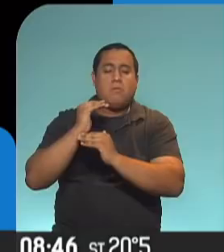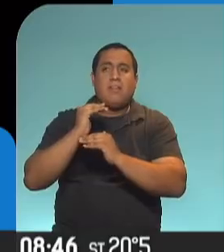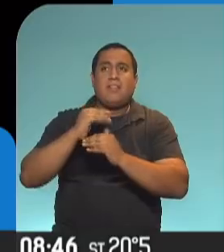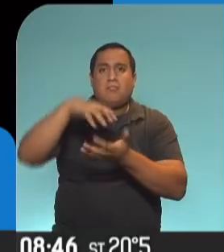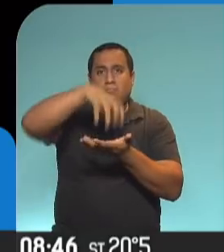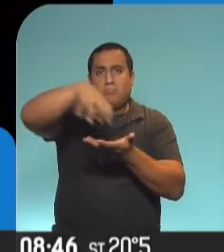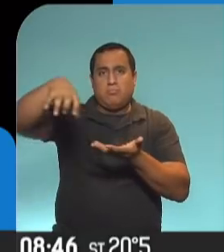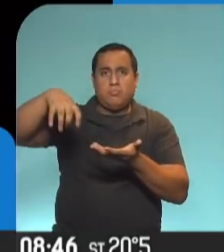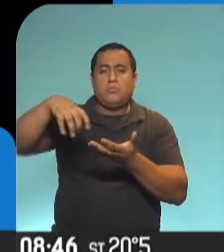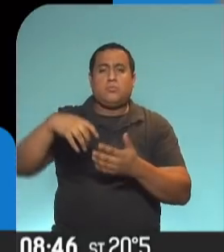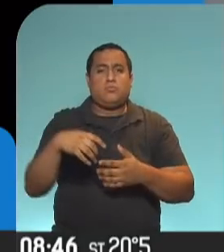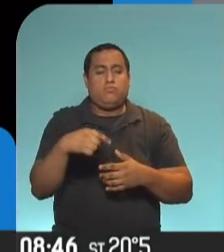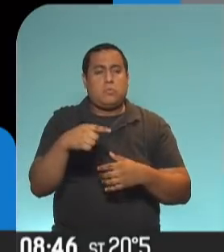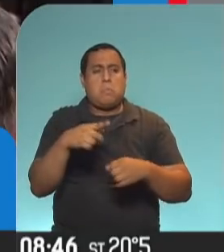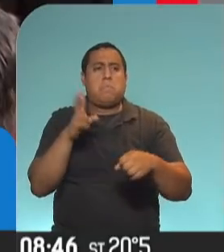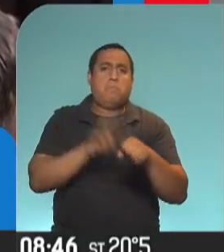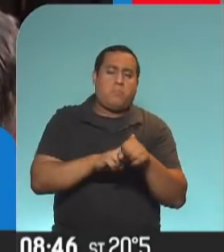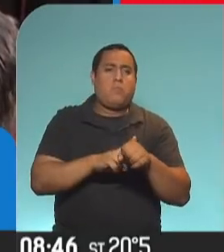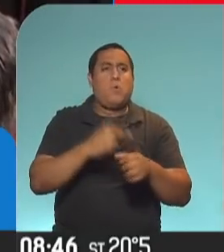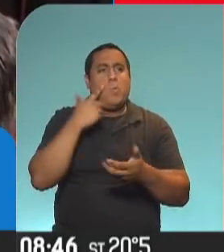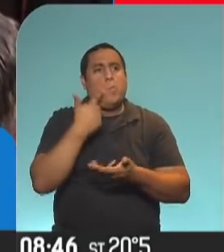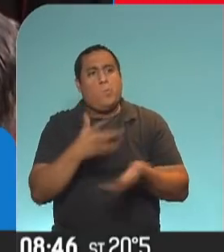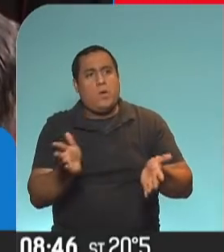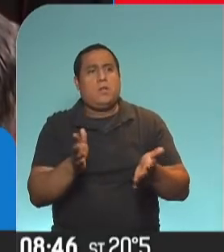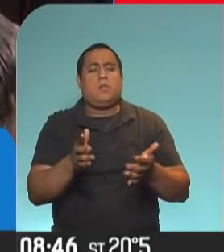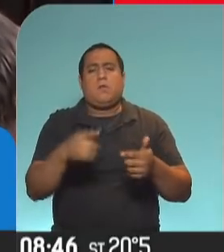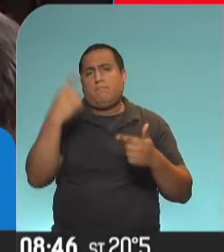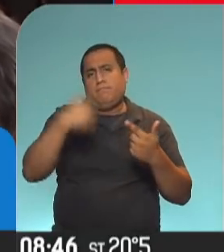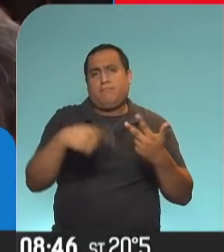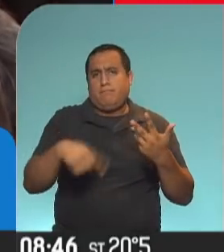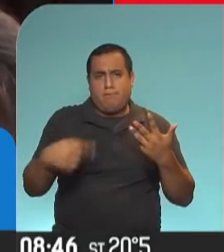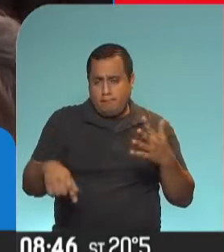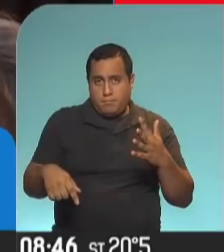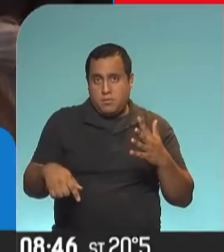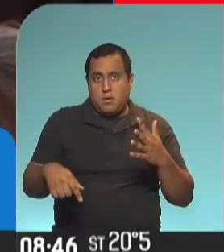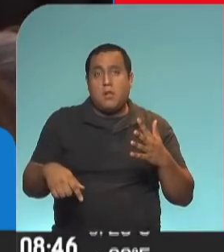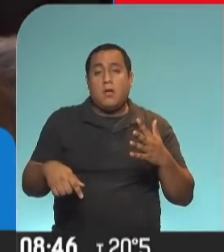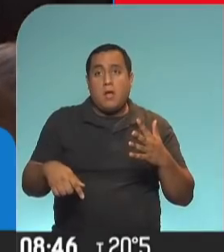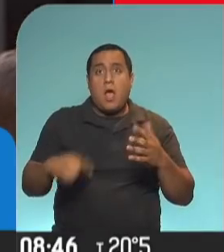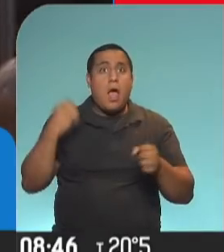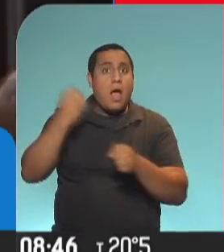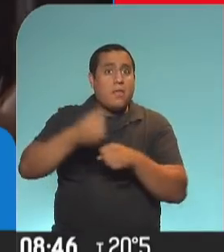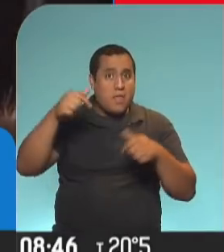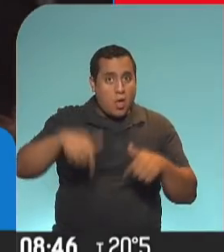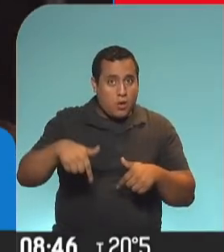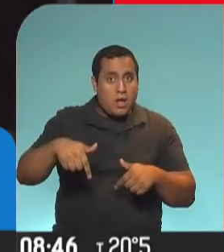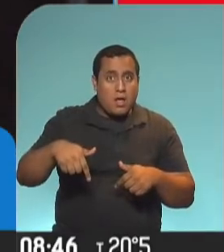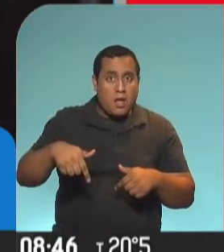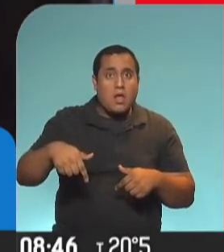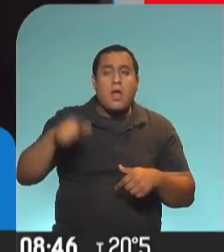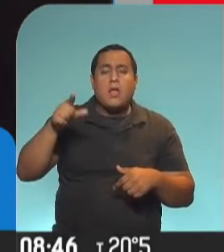editar, remover, visualizar o bloquear directamente contenidos, hasta ahora no tienen